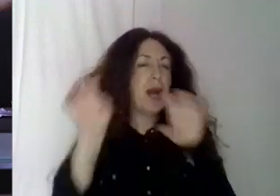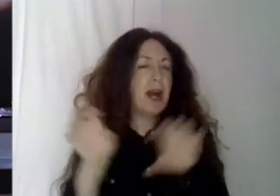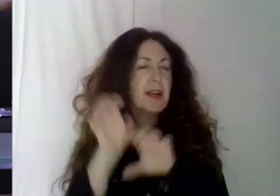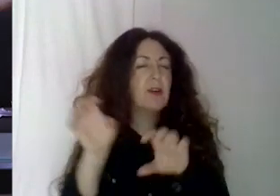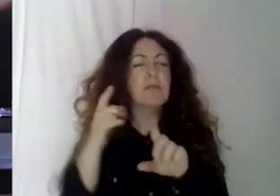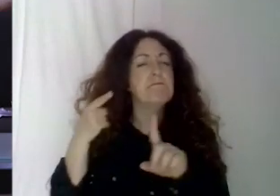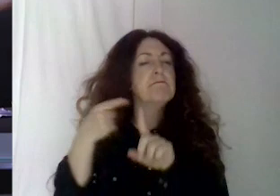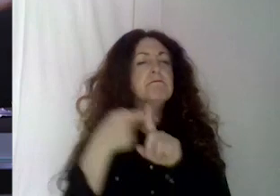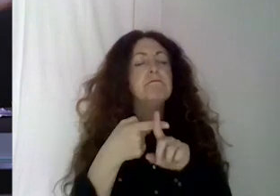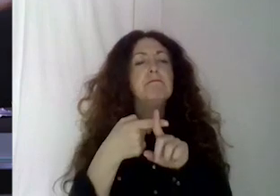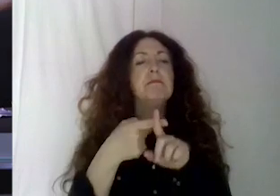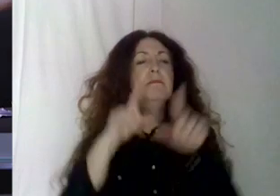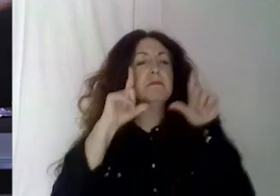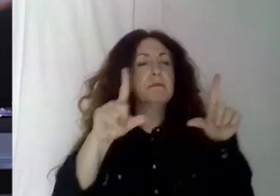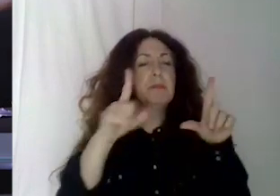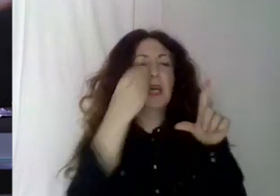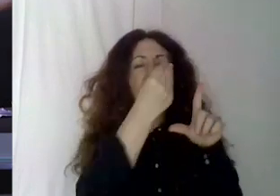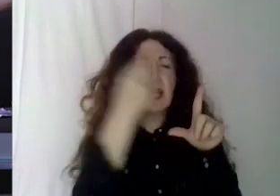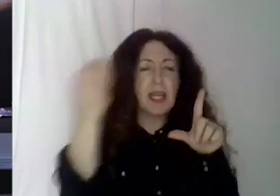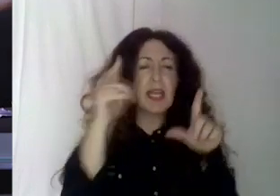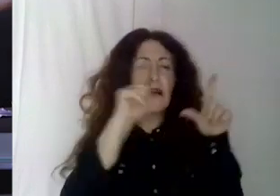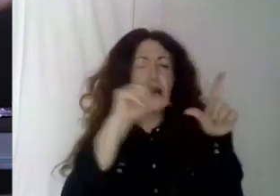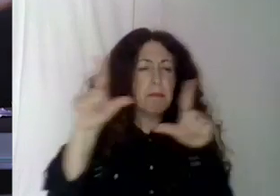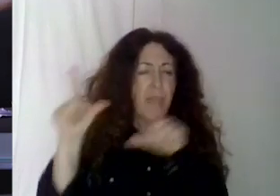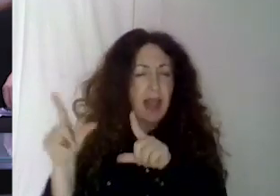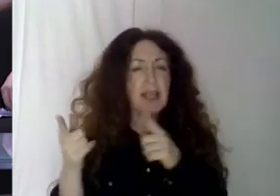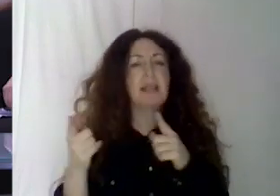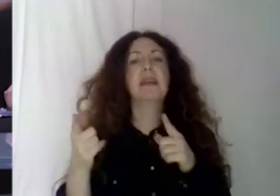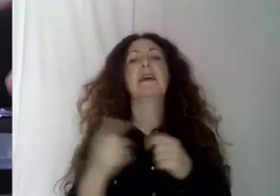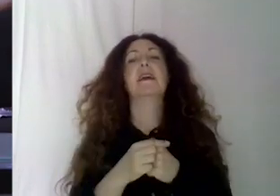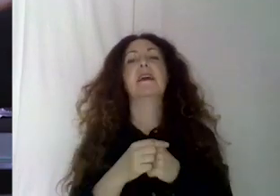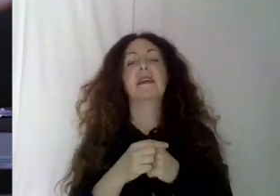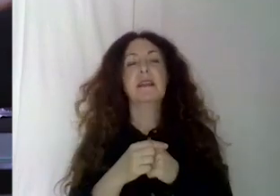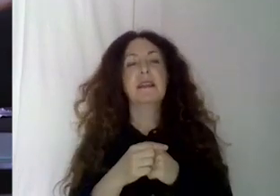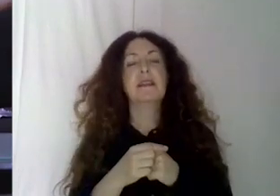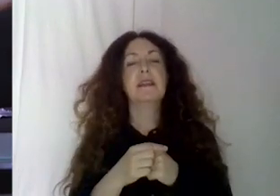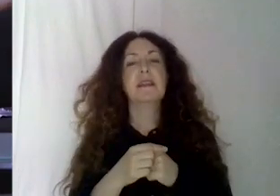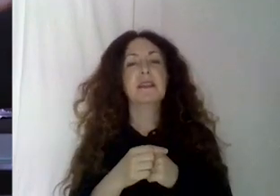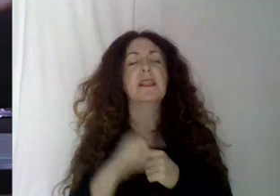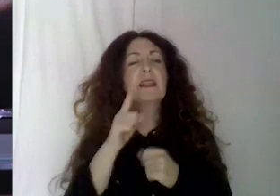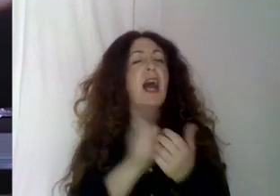una gran campaña para que las iglesias sean absolutamente